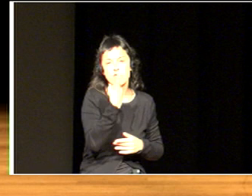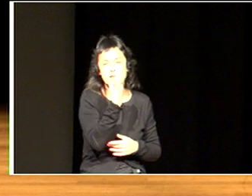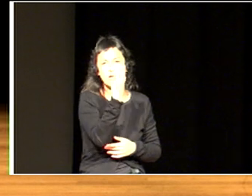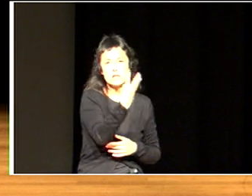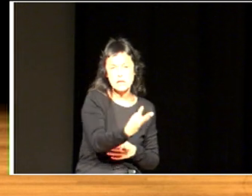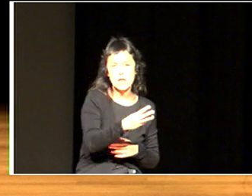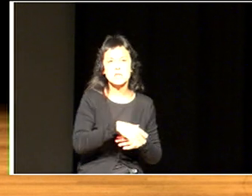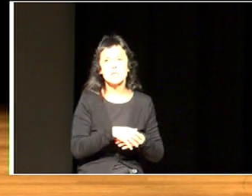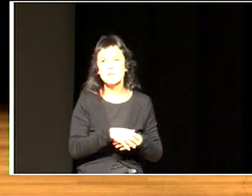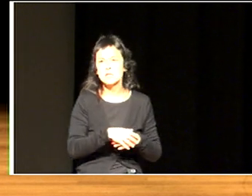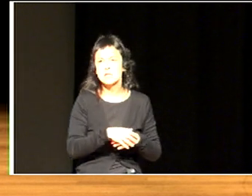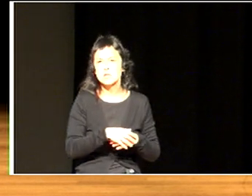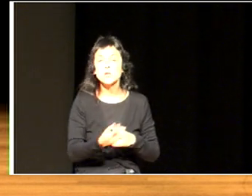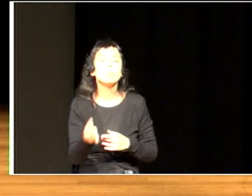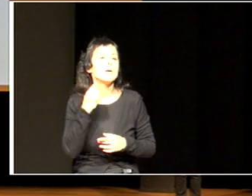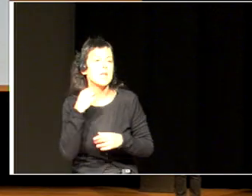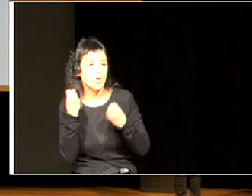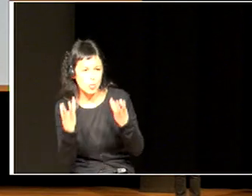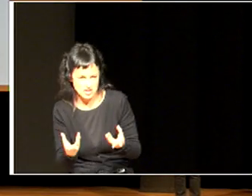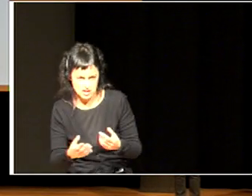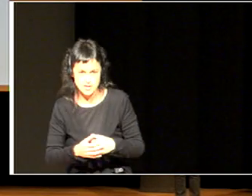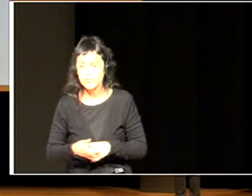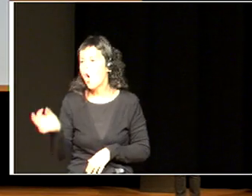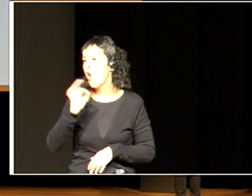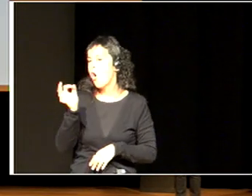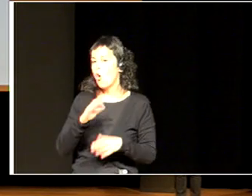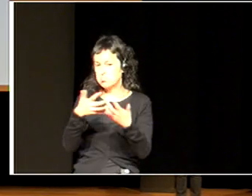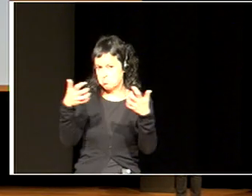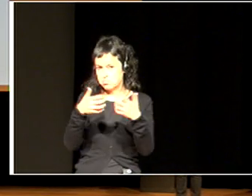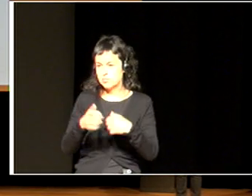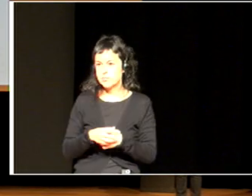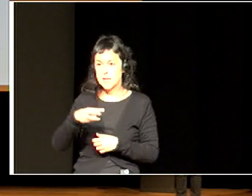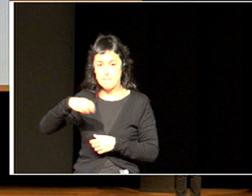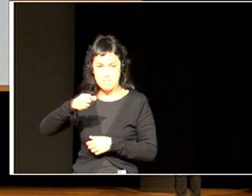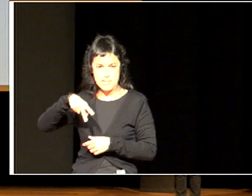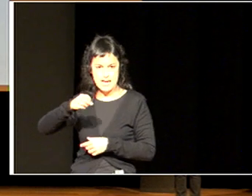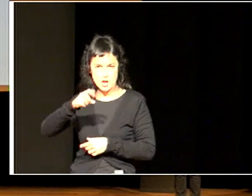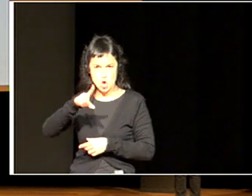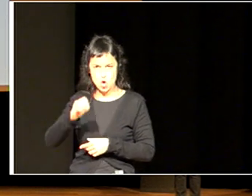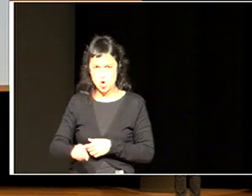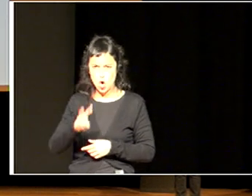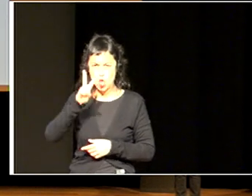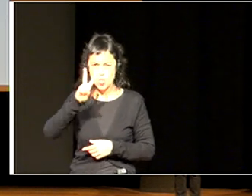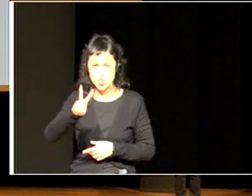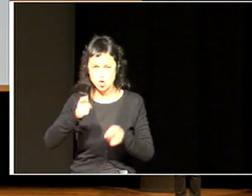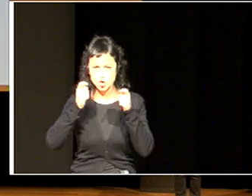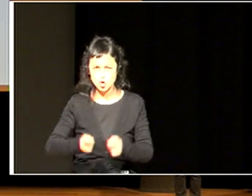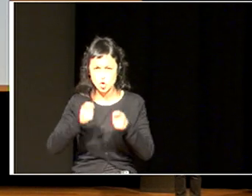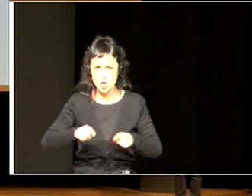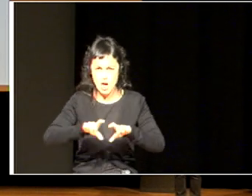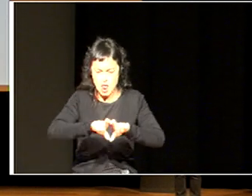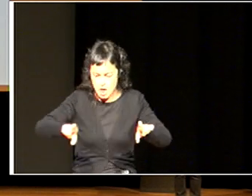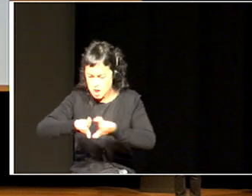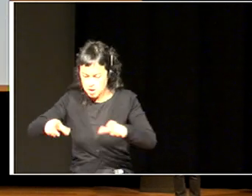guantes perdió o es la de manolo carga dos toneladas de ladrillos